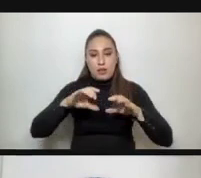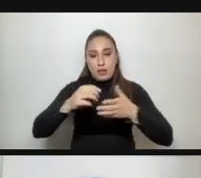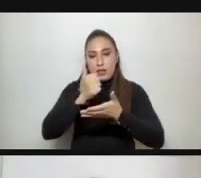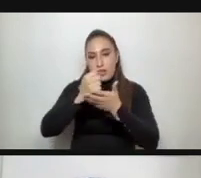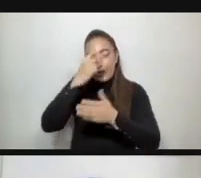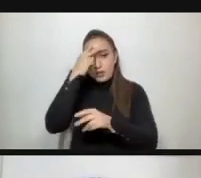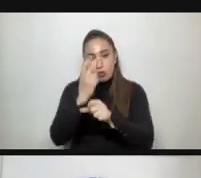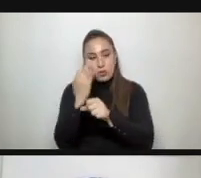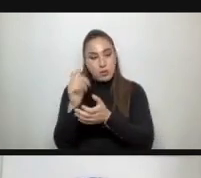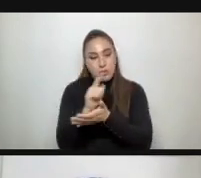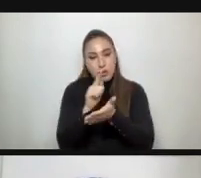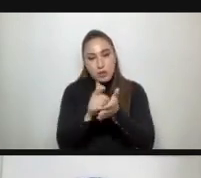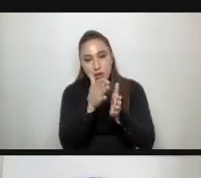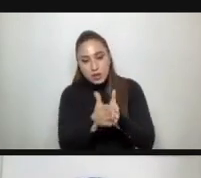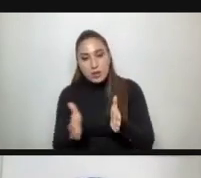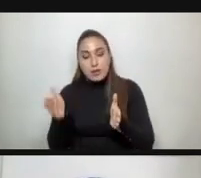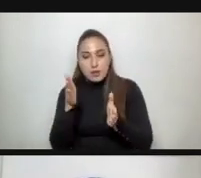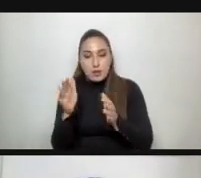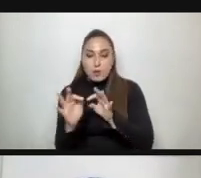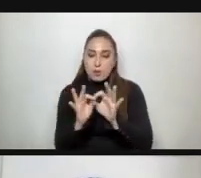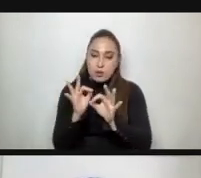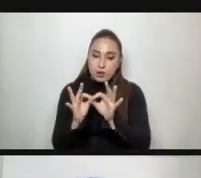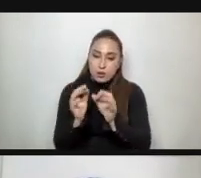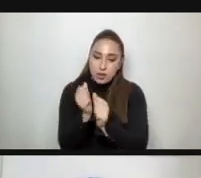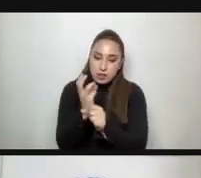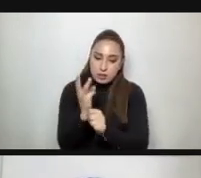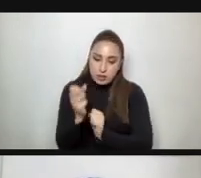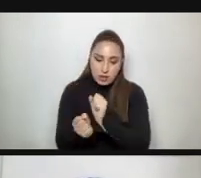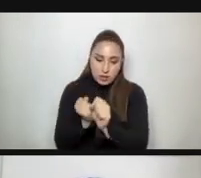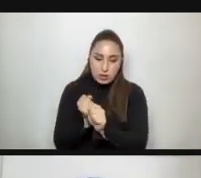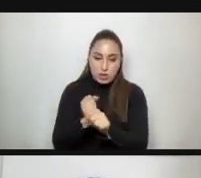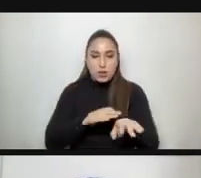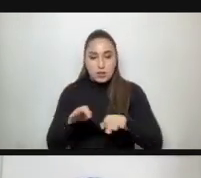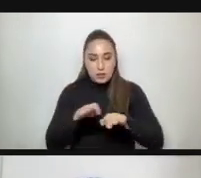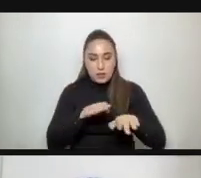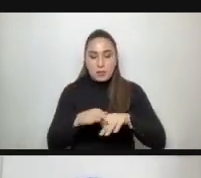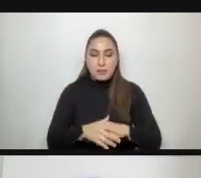segunda legislatura, correspondiente al tercer año de ejercicio.